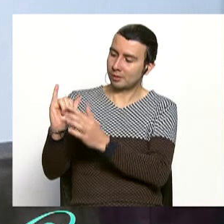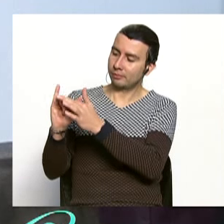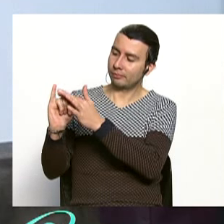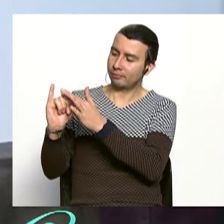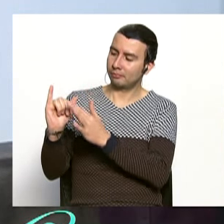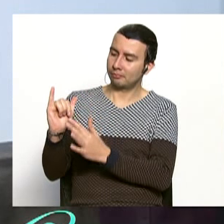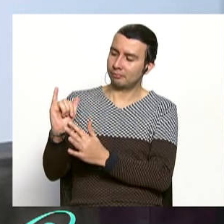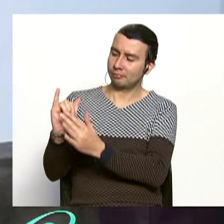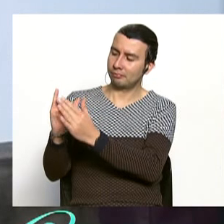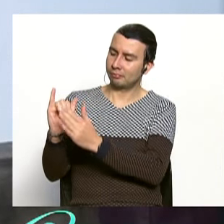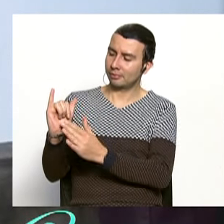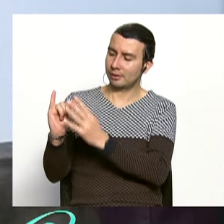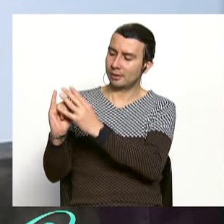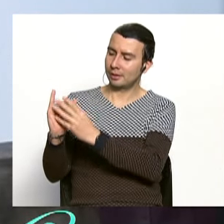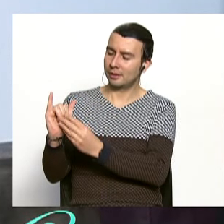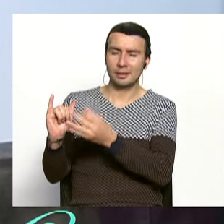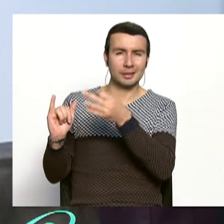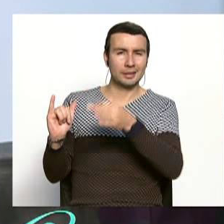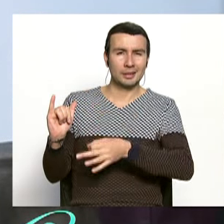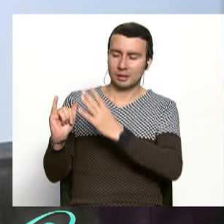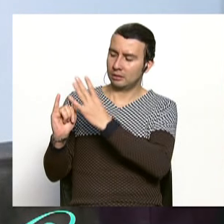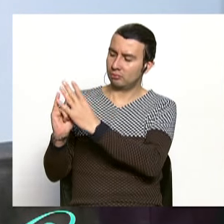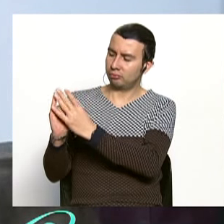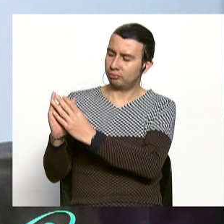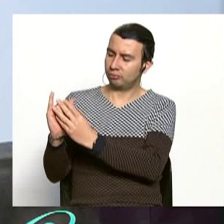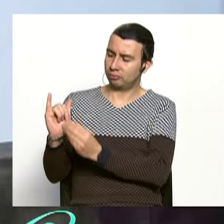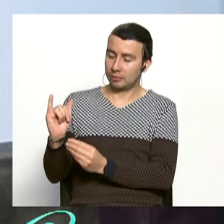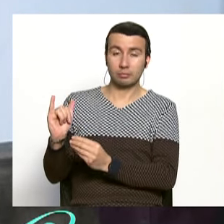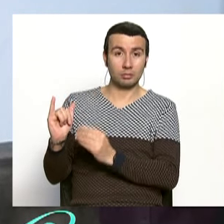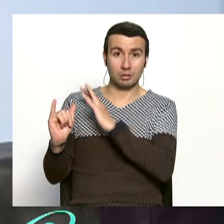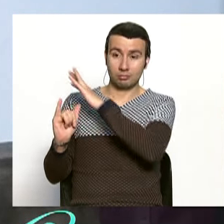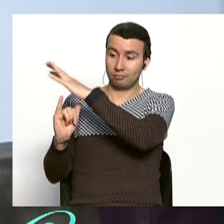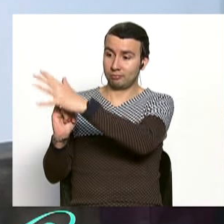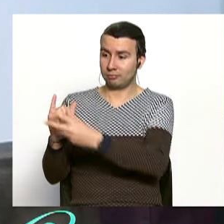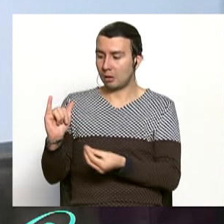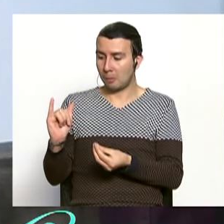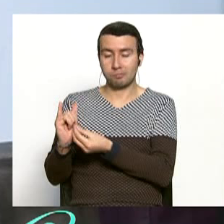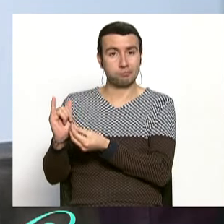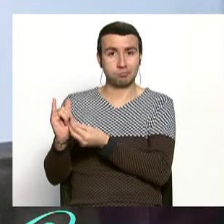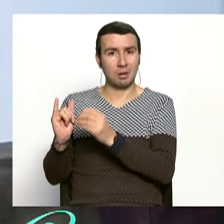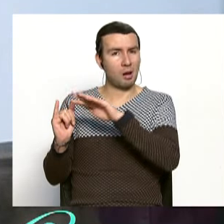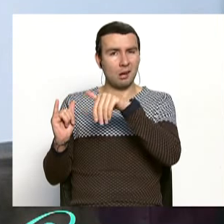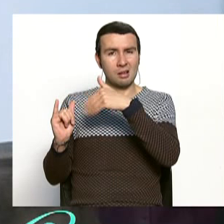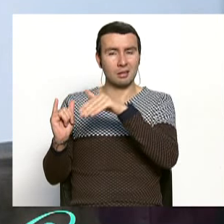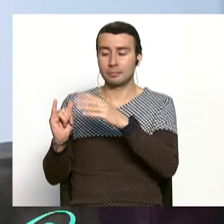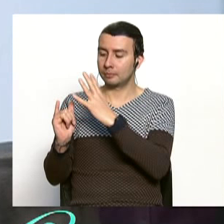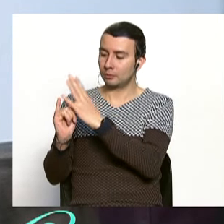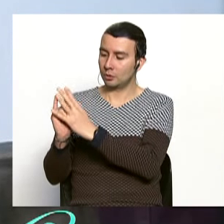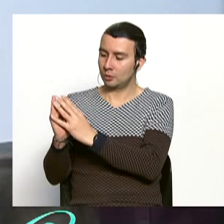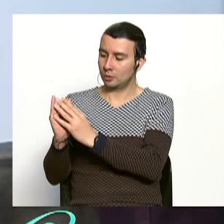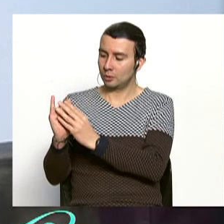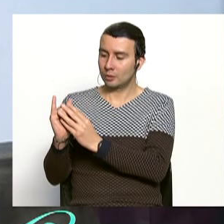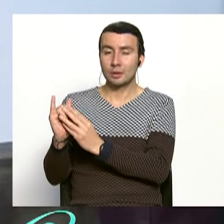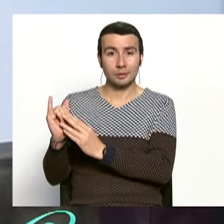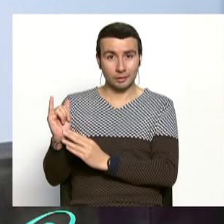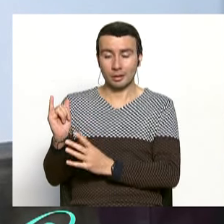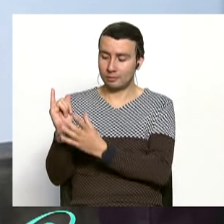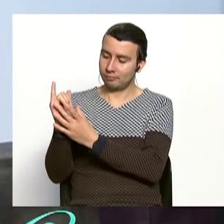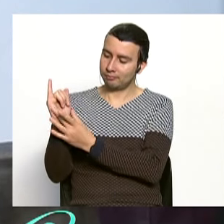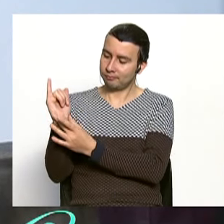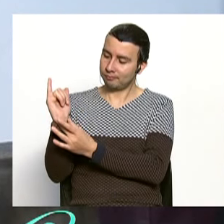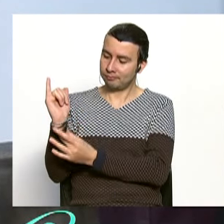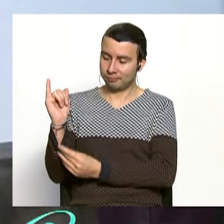la cavidad uterina Sí el útero es una víscera hueca que se comunica al exterior a través del cix uterino y